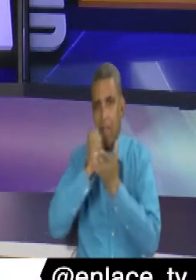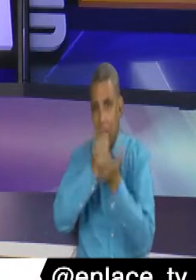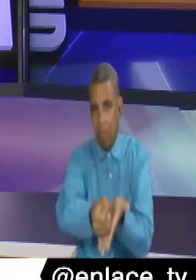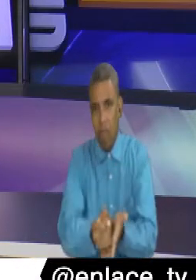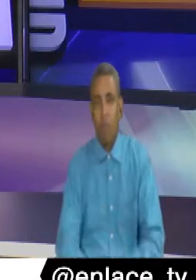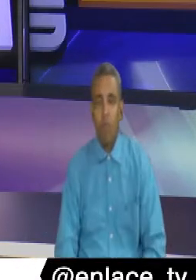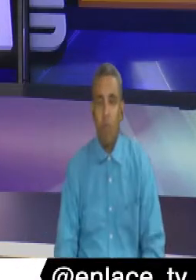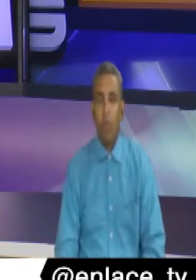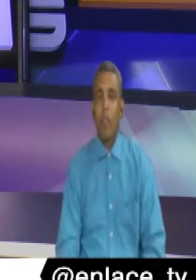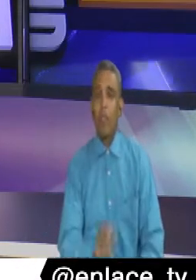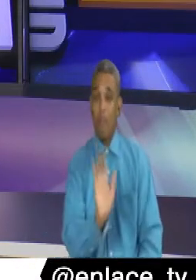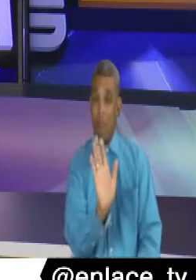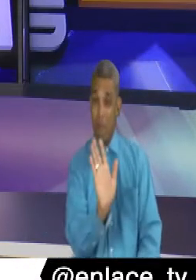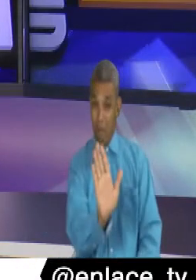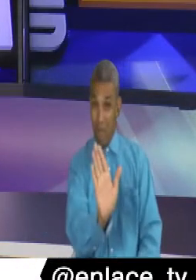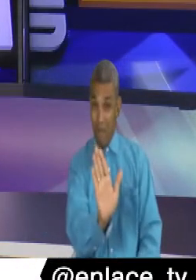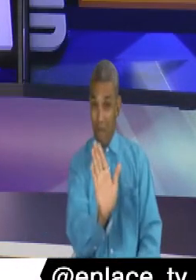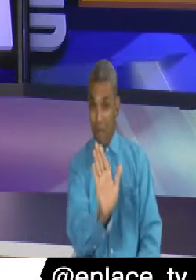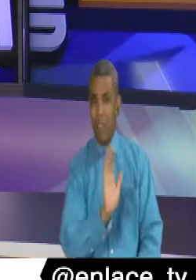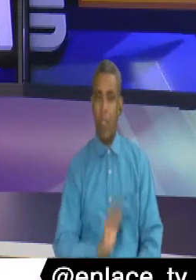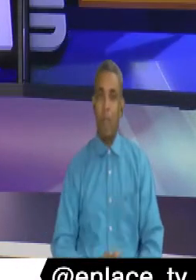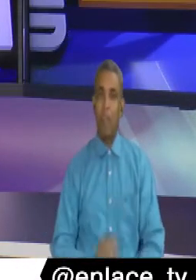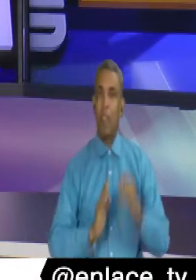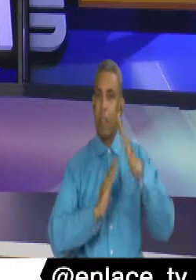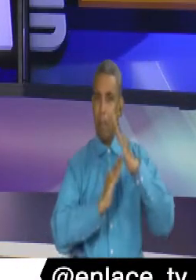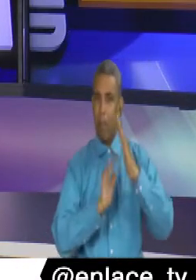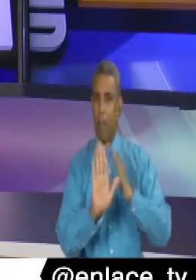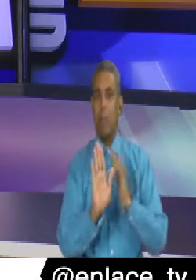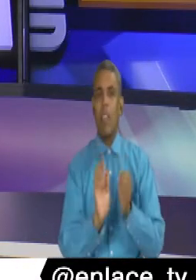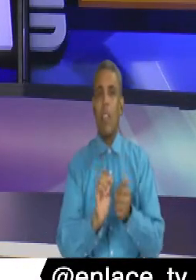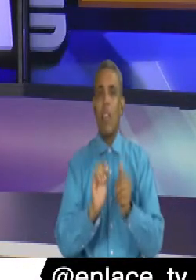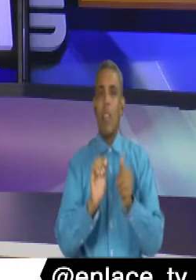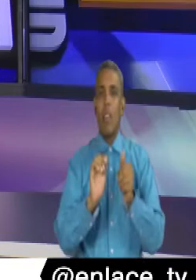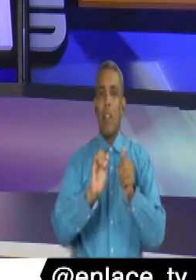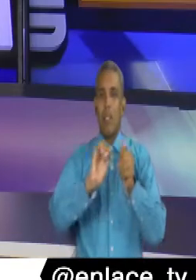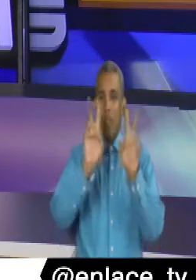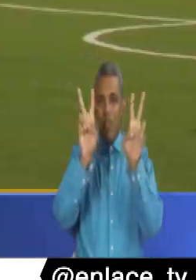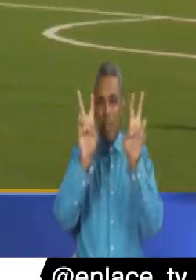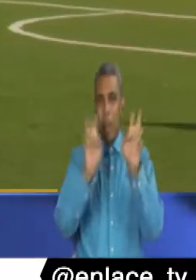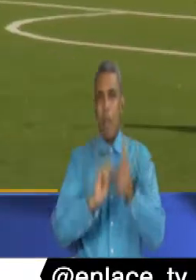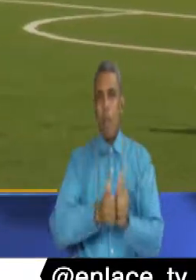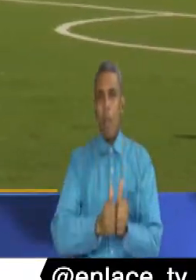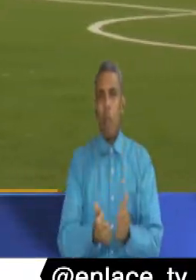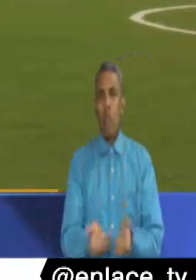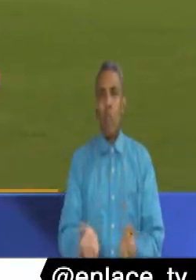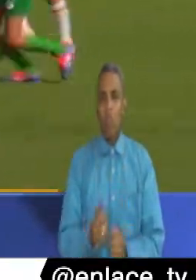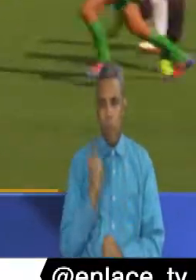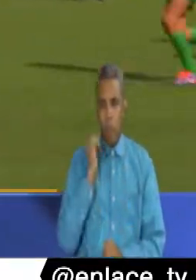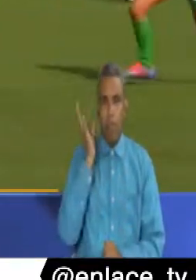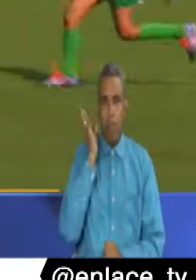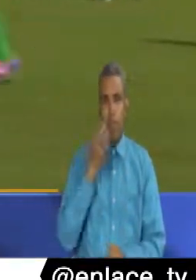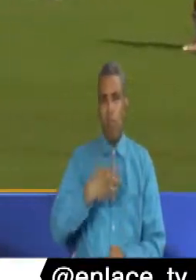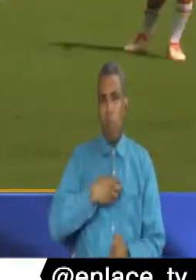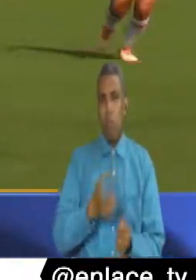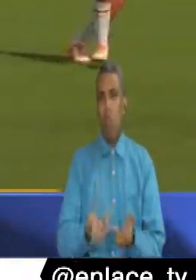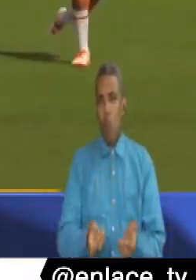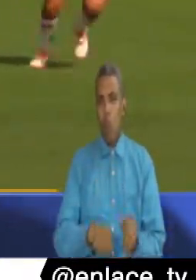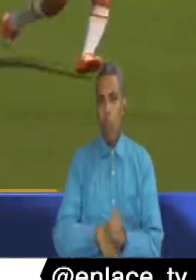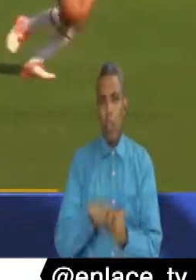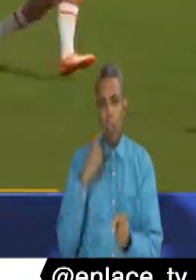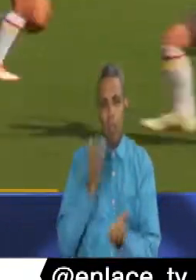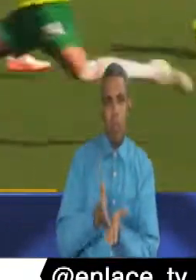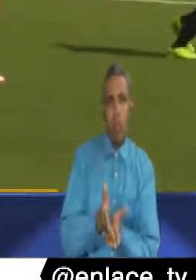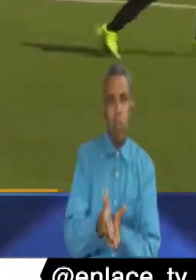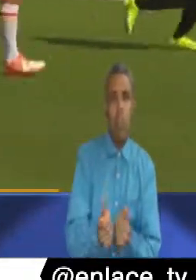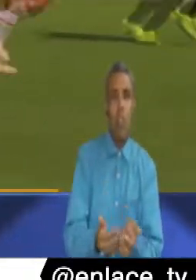Hacemos una segunda pausa aquí en Enlace Noticias. Al regresar en deportes, espera información sobre el torneo de minifútbol femenino que se